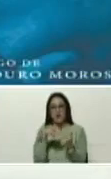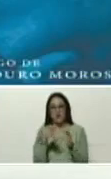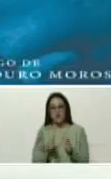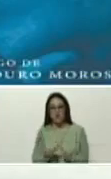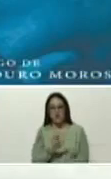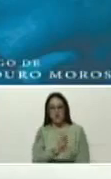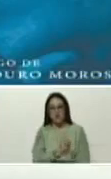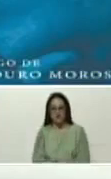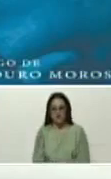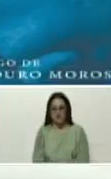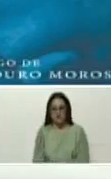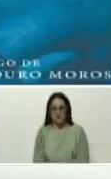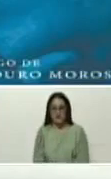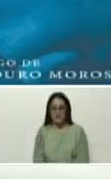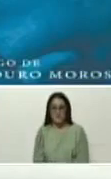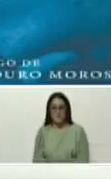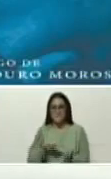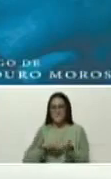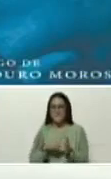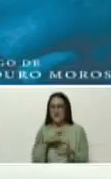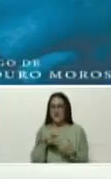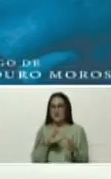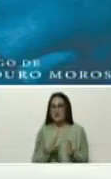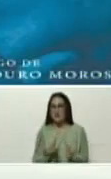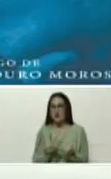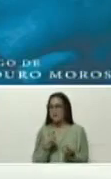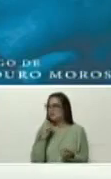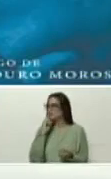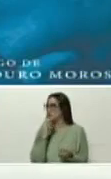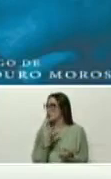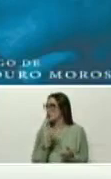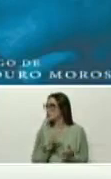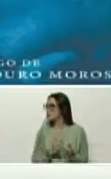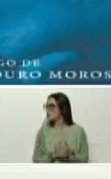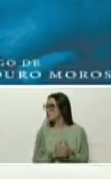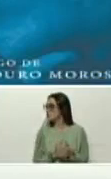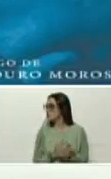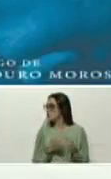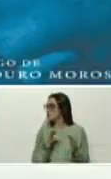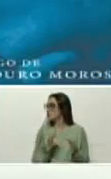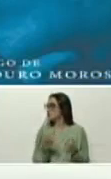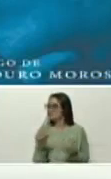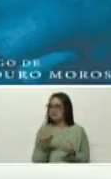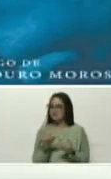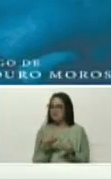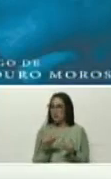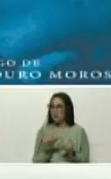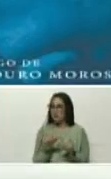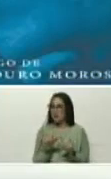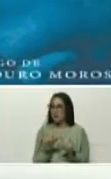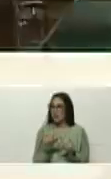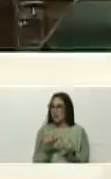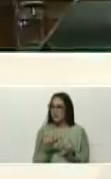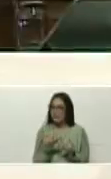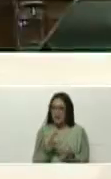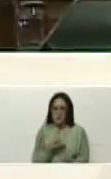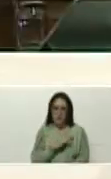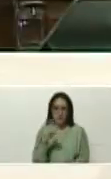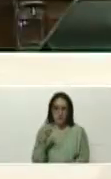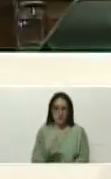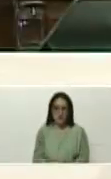revolucionaria. Cuando decimos revolucionarios, que fueron a la raíz, a fundar la república, a refundar la